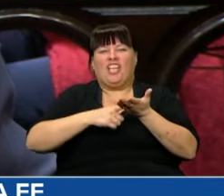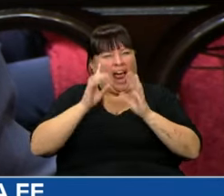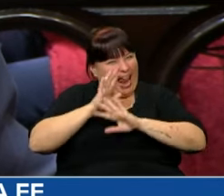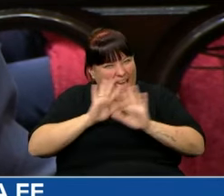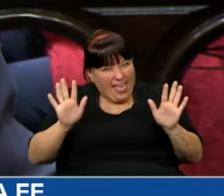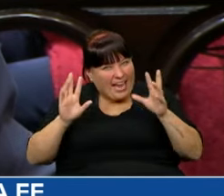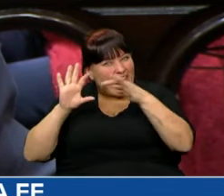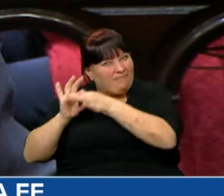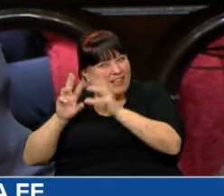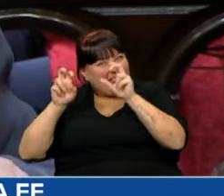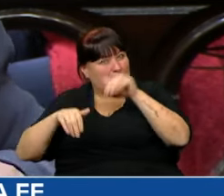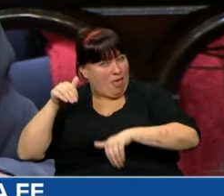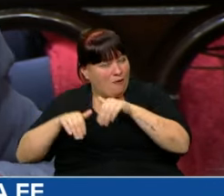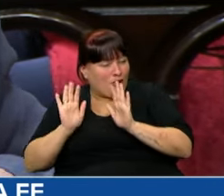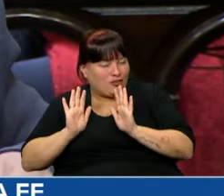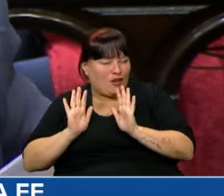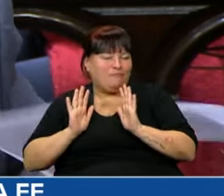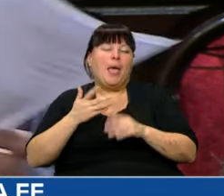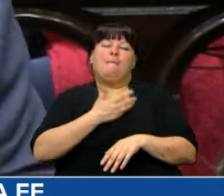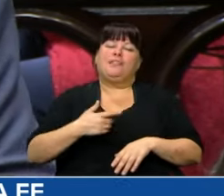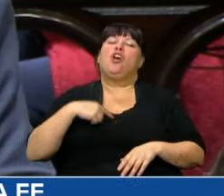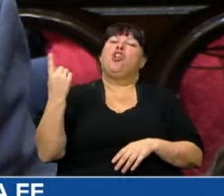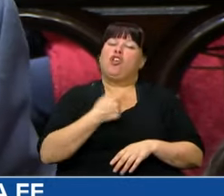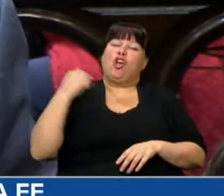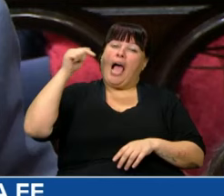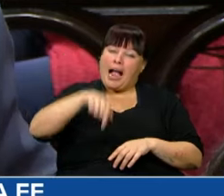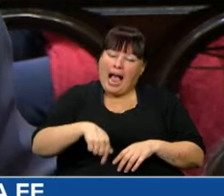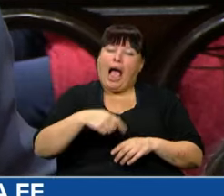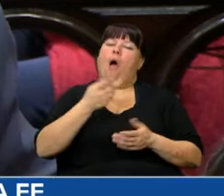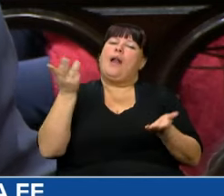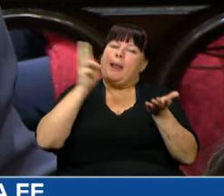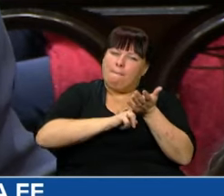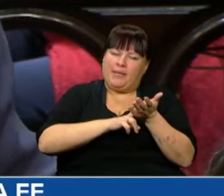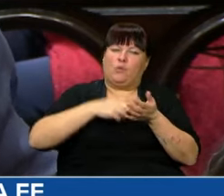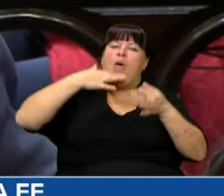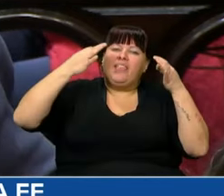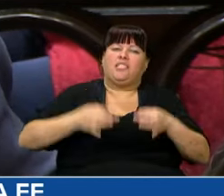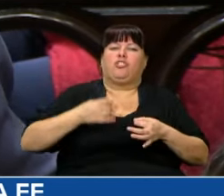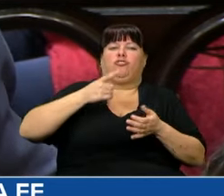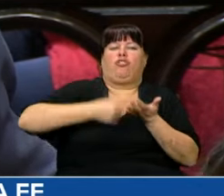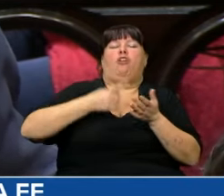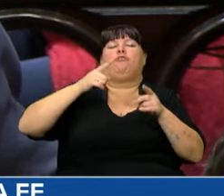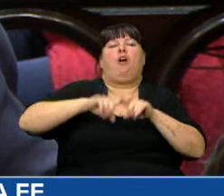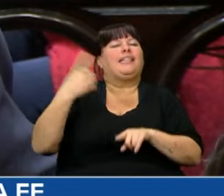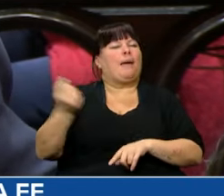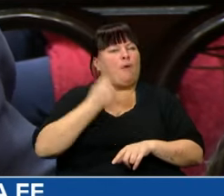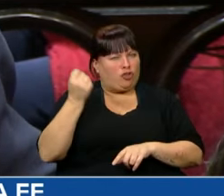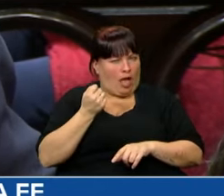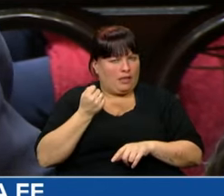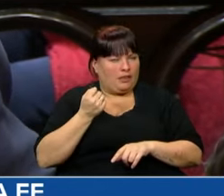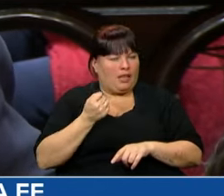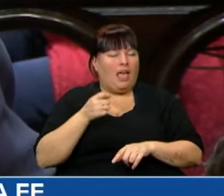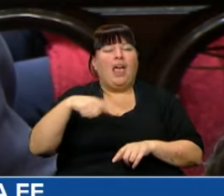tiene nada que ver con lo electoral? Presidenta, nosotros venimos acá a reivindicar una decisión política importante que